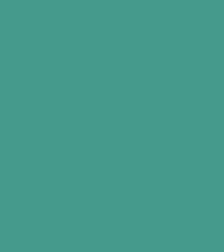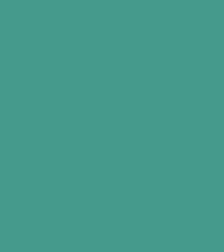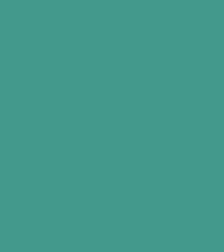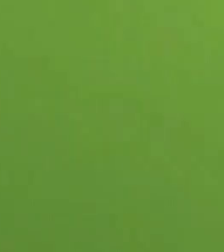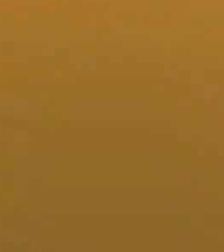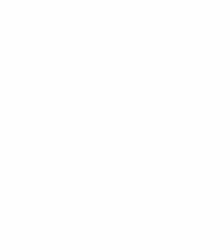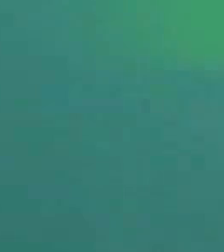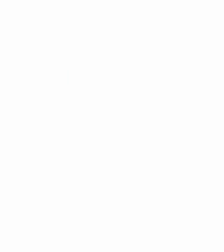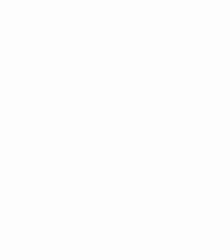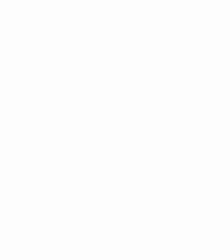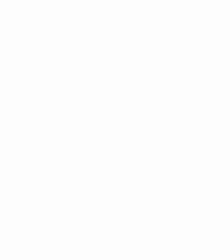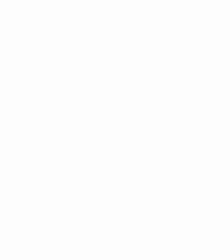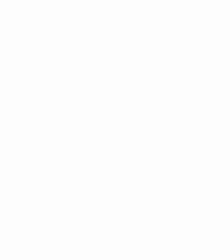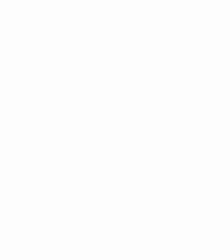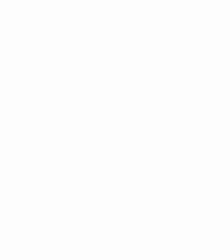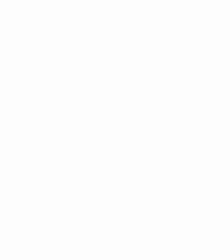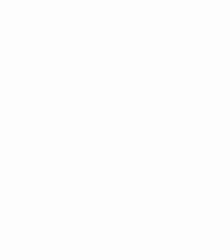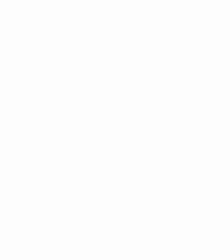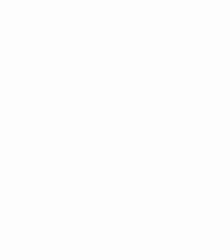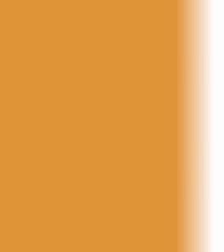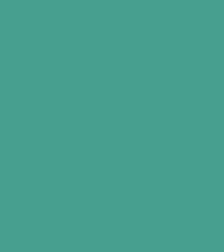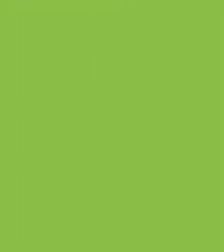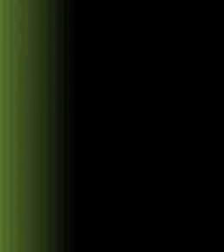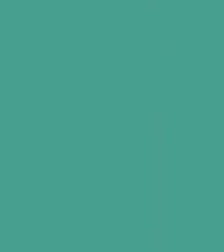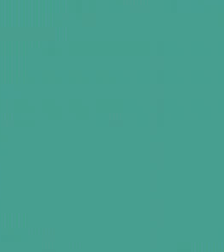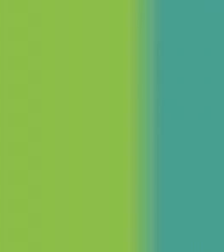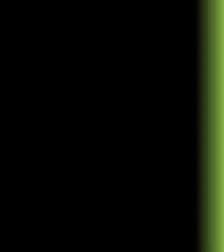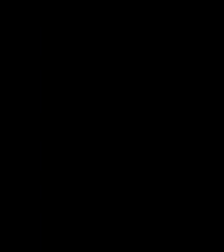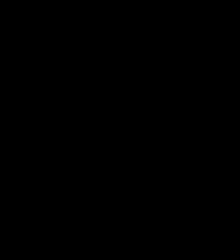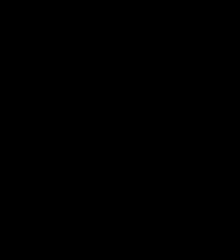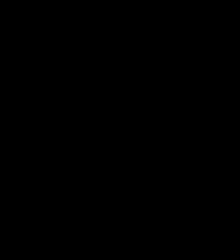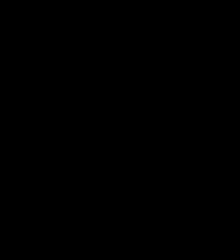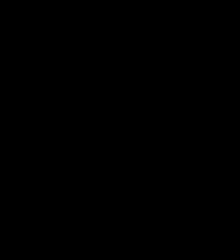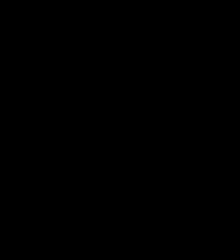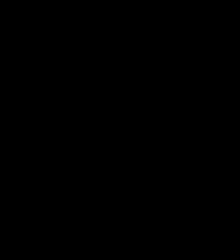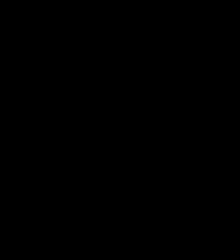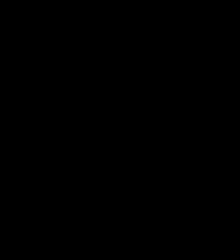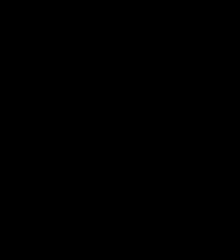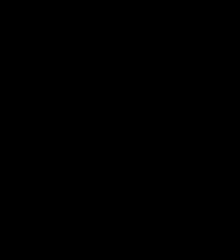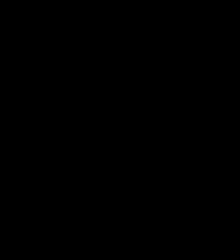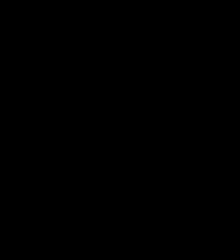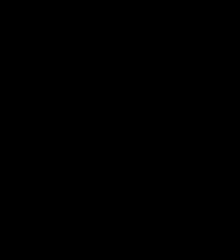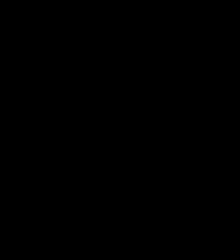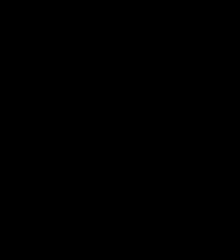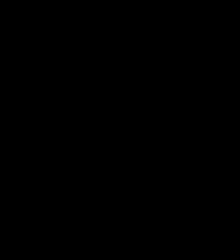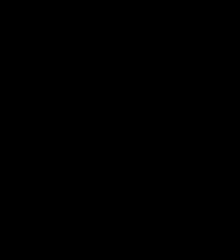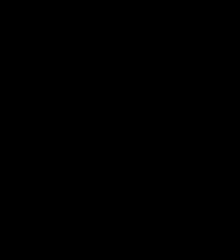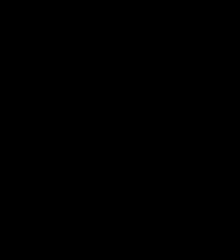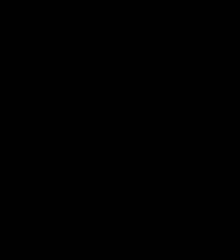los medios legislativos presentaron contigo leyes